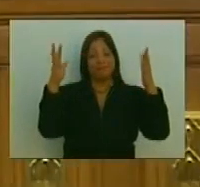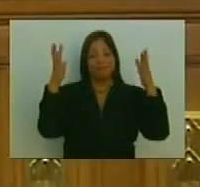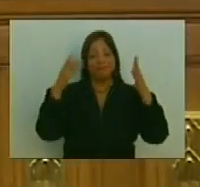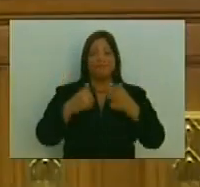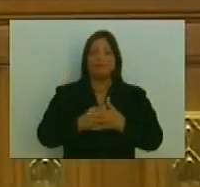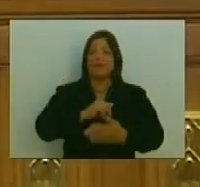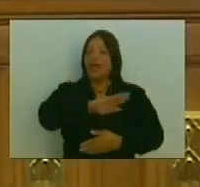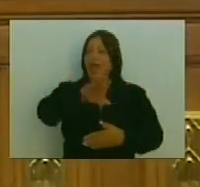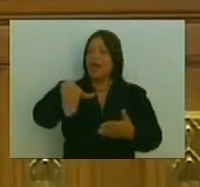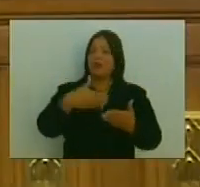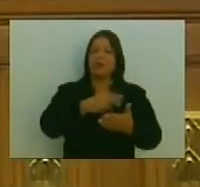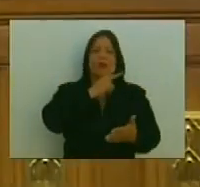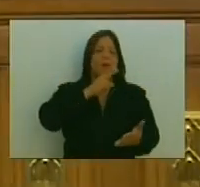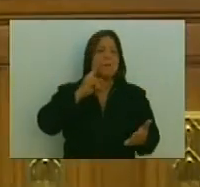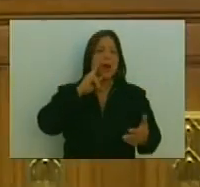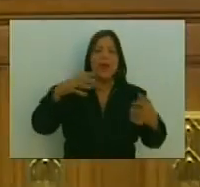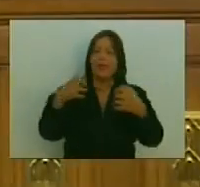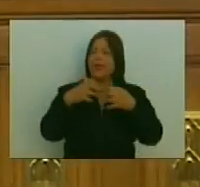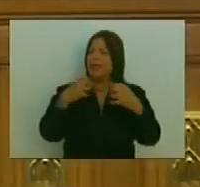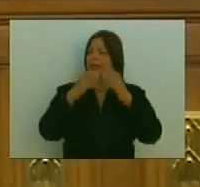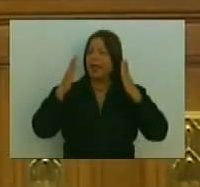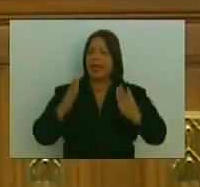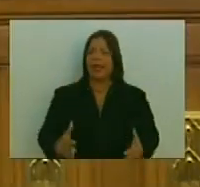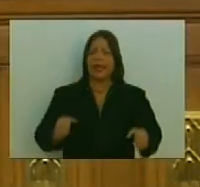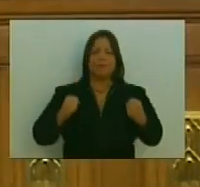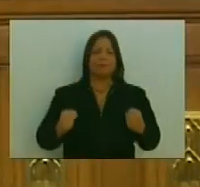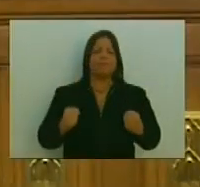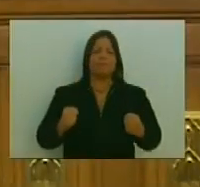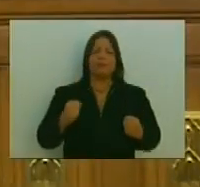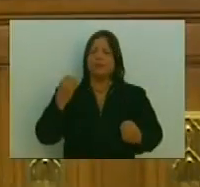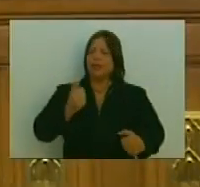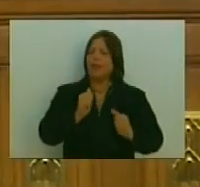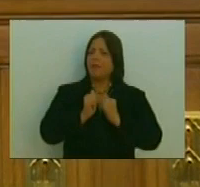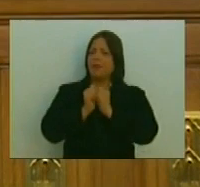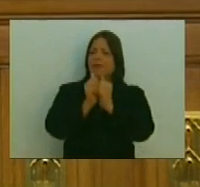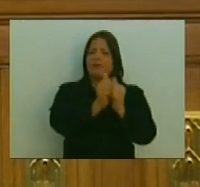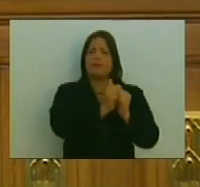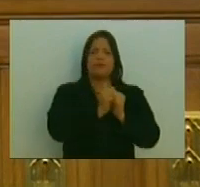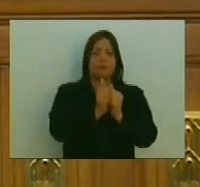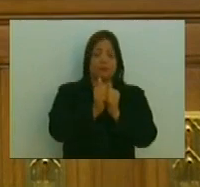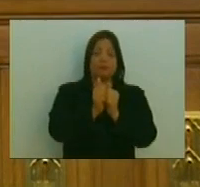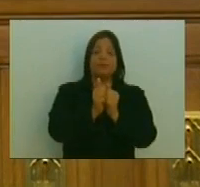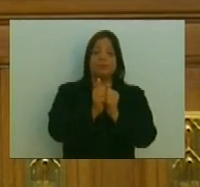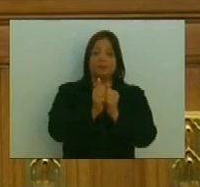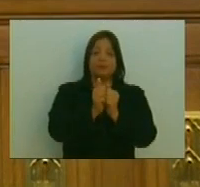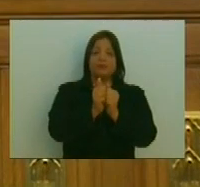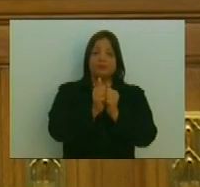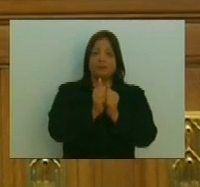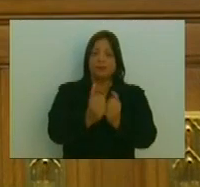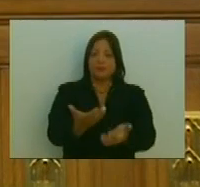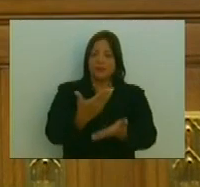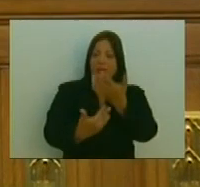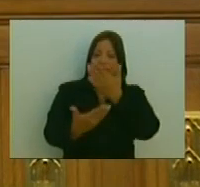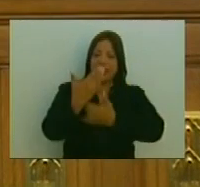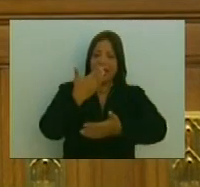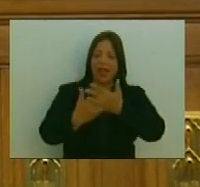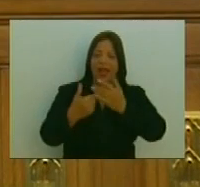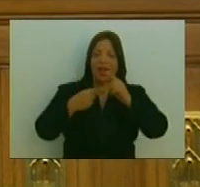a todas esas madres guerreras que han estado siempre junto a nosotros, dándonos herramientas para